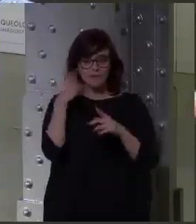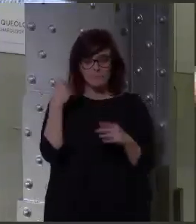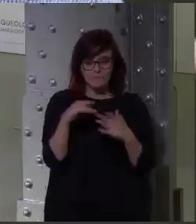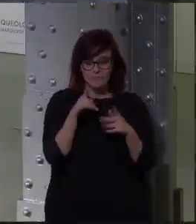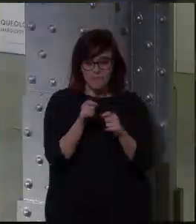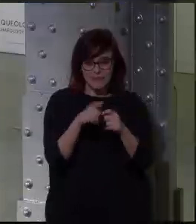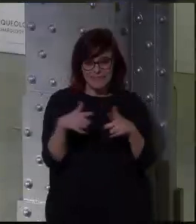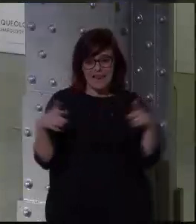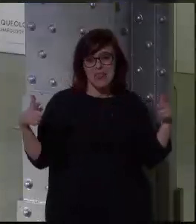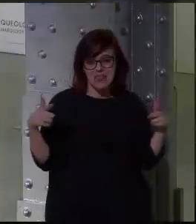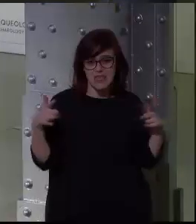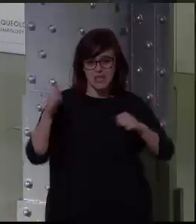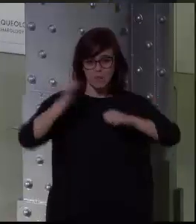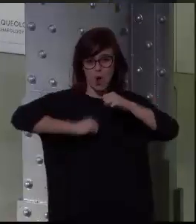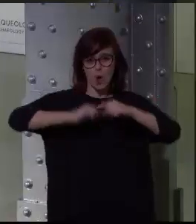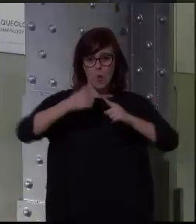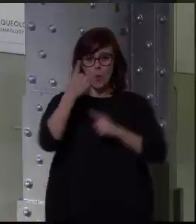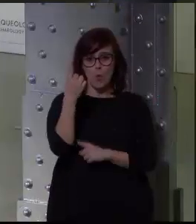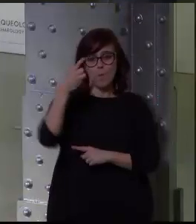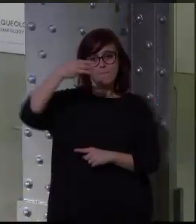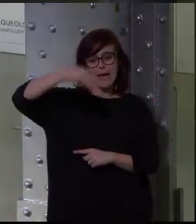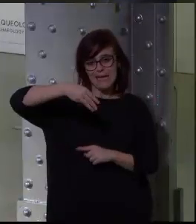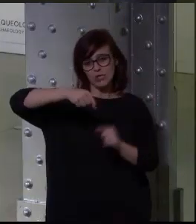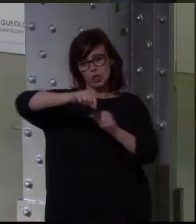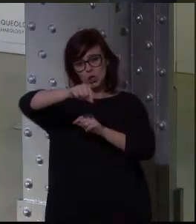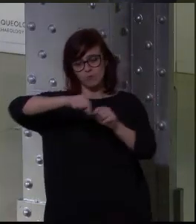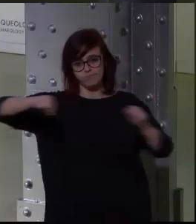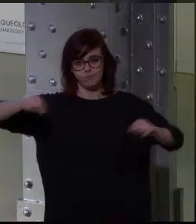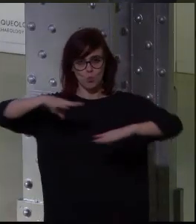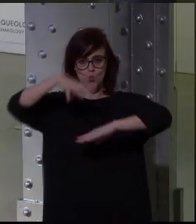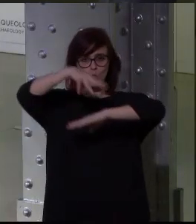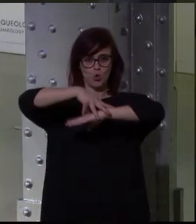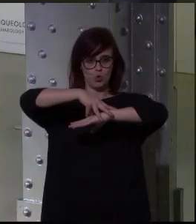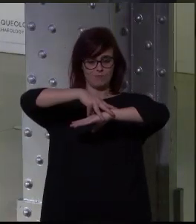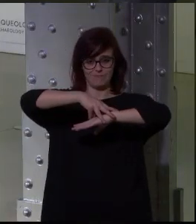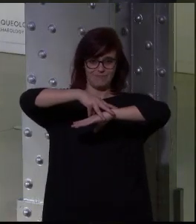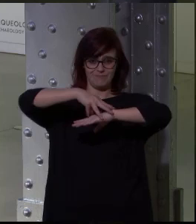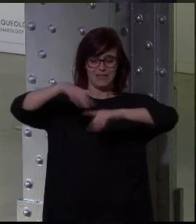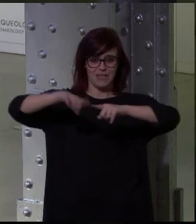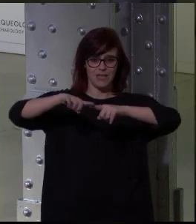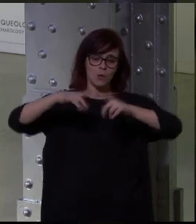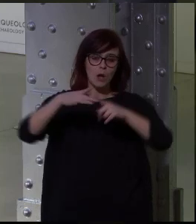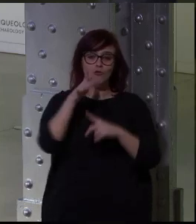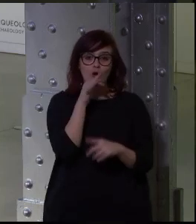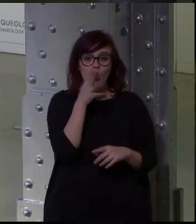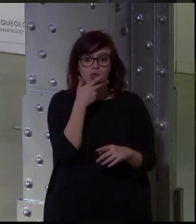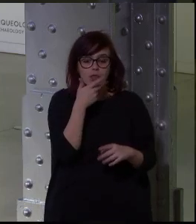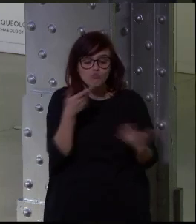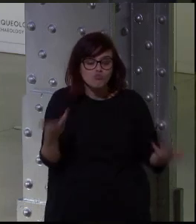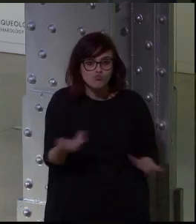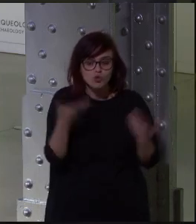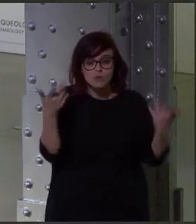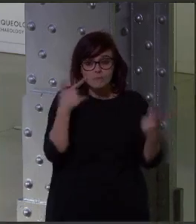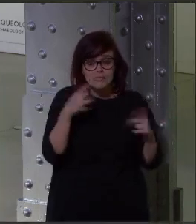del Mediterráneo, llega a tener una altura de metro y pico, y apareció un parásito que todavía desconocemos cómo ha